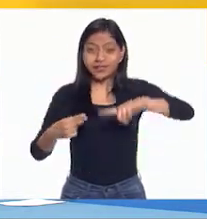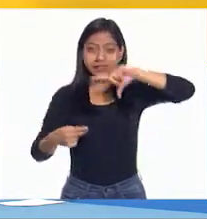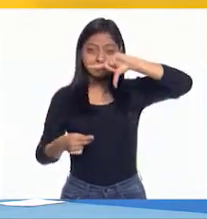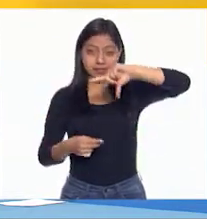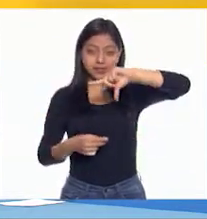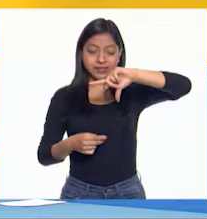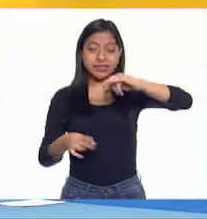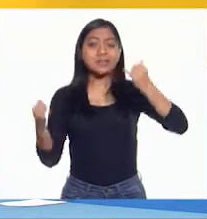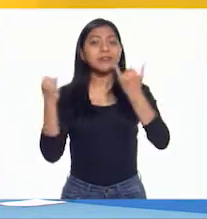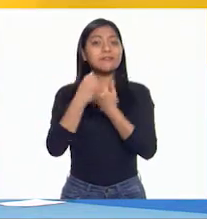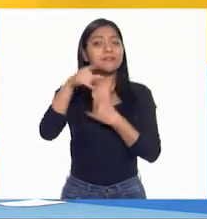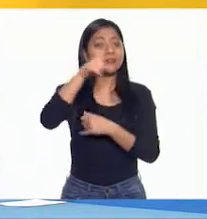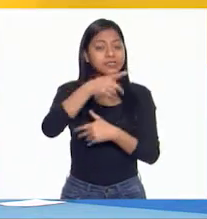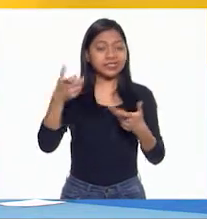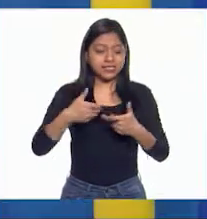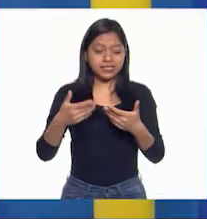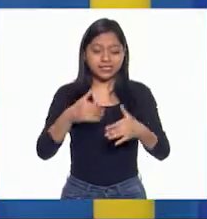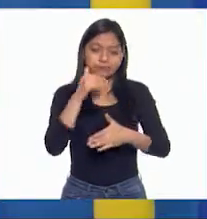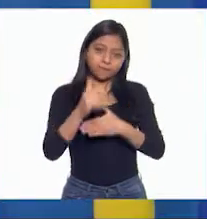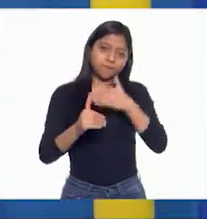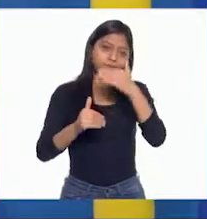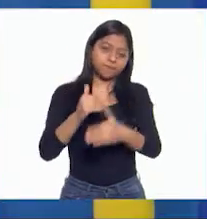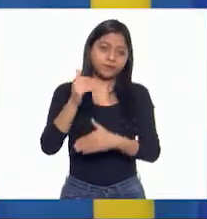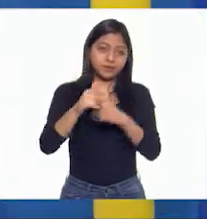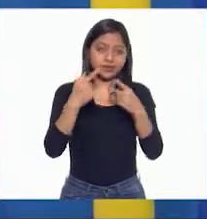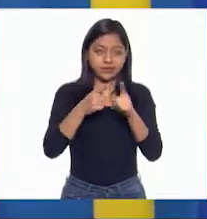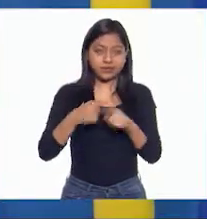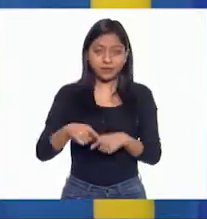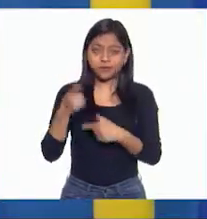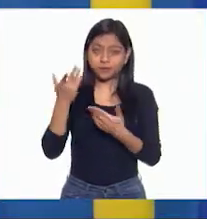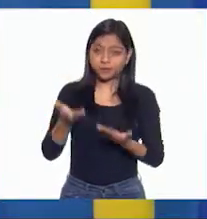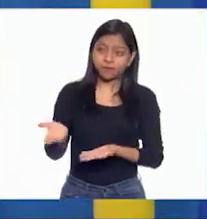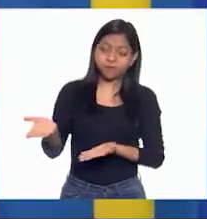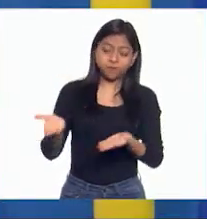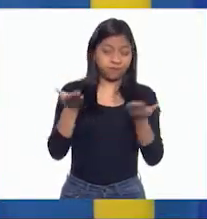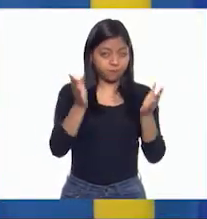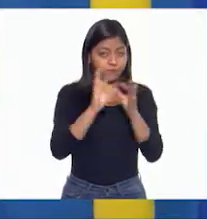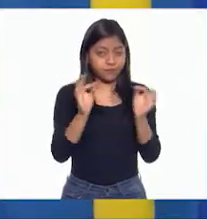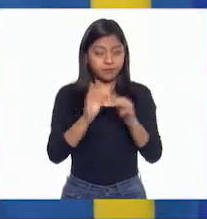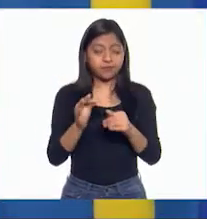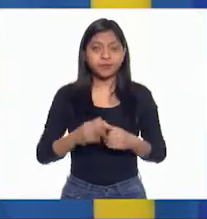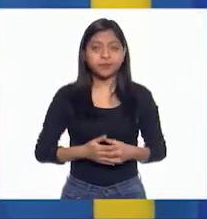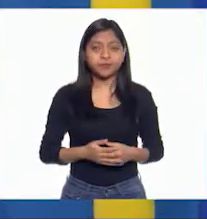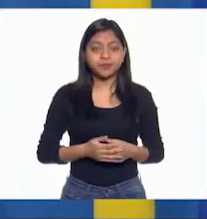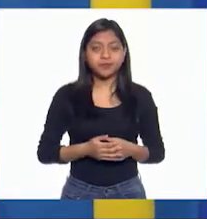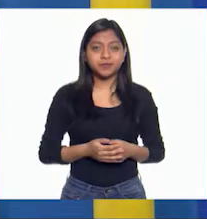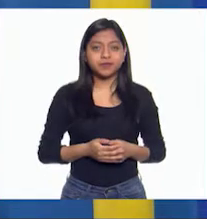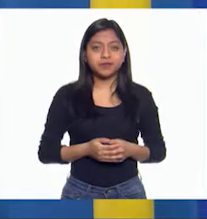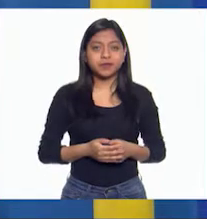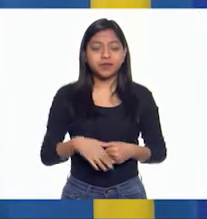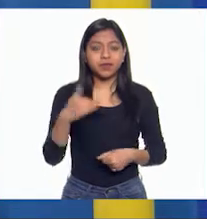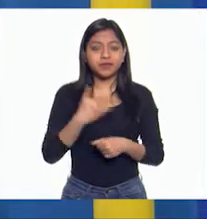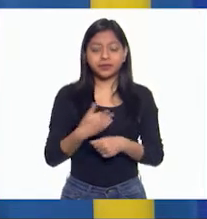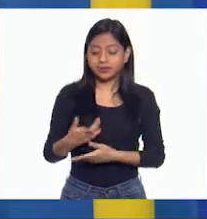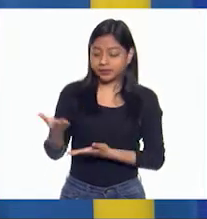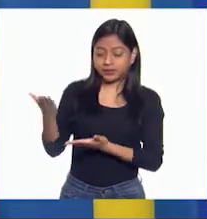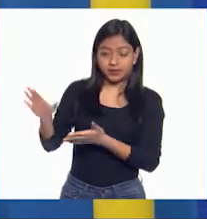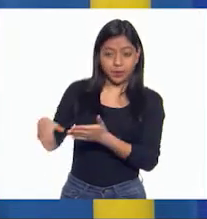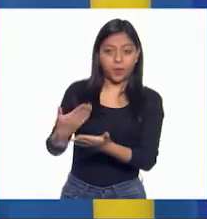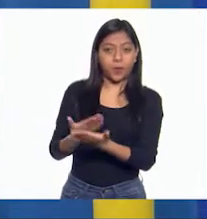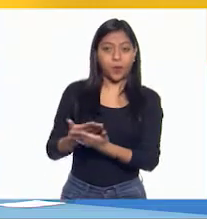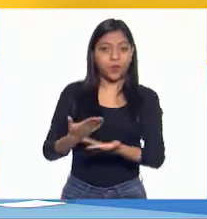haremos con diversos procedimientos. Pues analizamos tu procedimiento, maestro. ¿Qué tal si usamos ahora la propuesta de